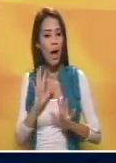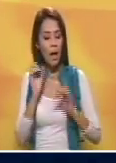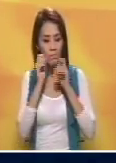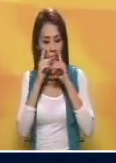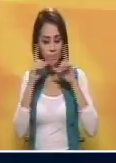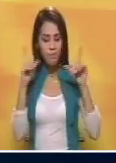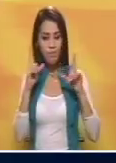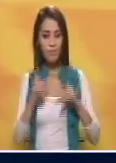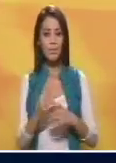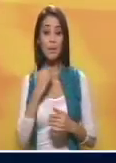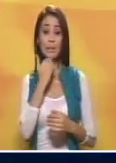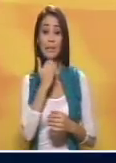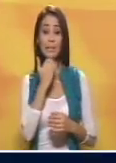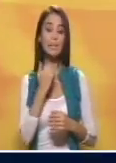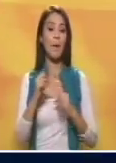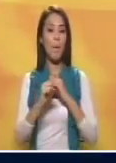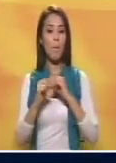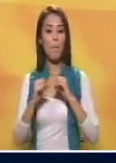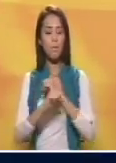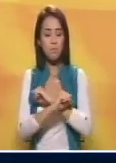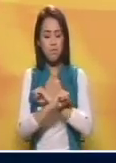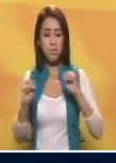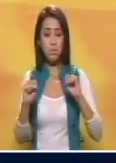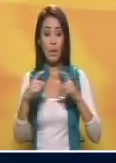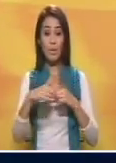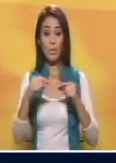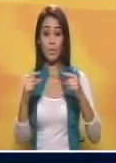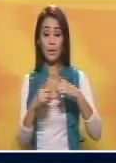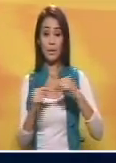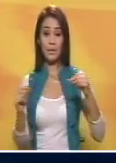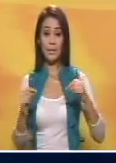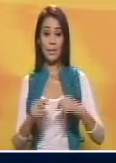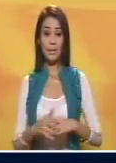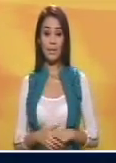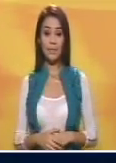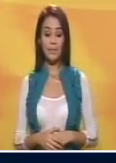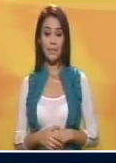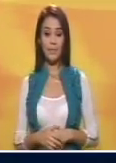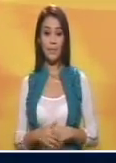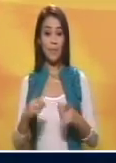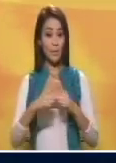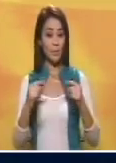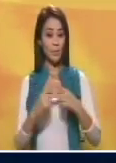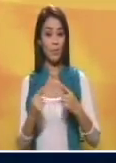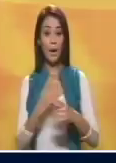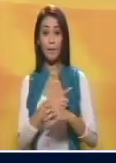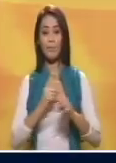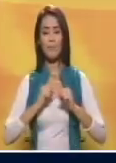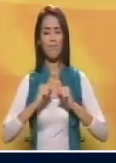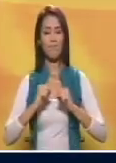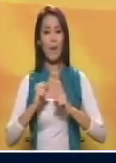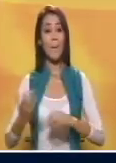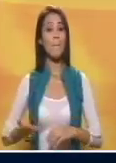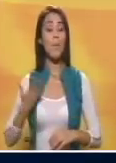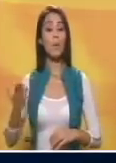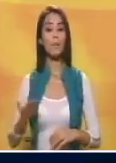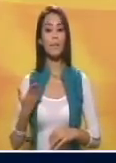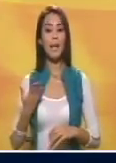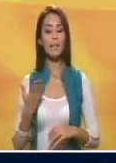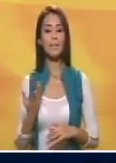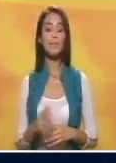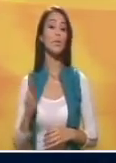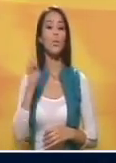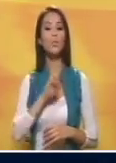primeros instantes de la explosión de una estrella, el nacimiento de una supernova. Utilizando una cámara